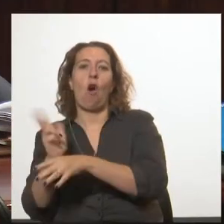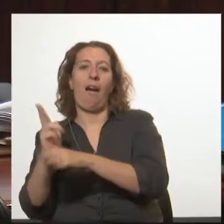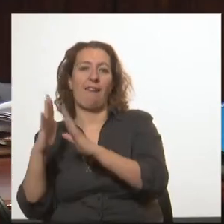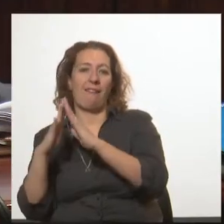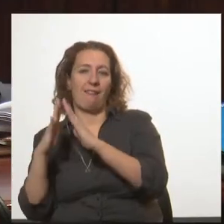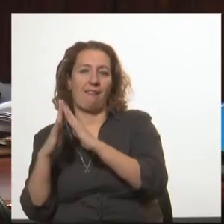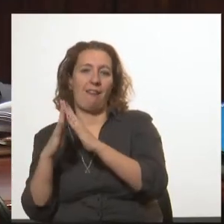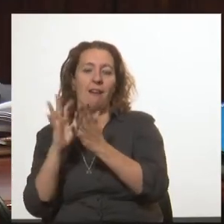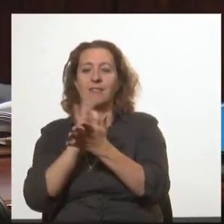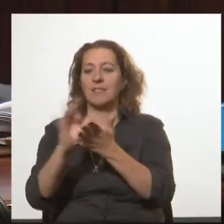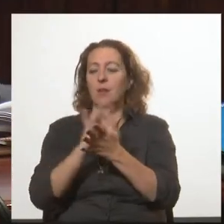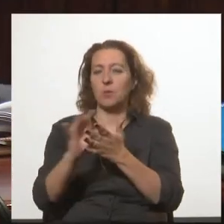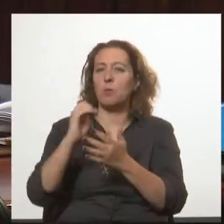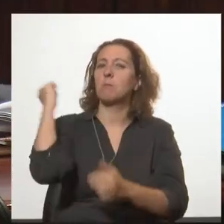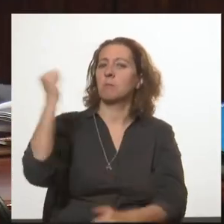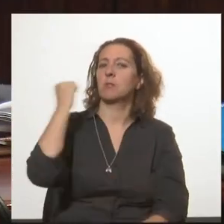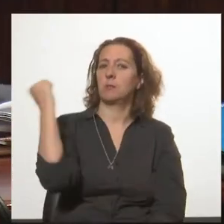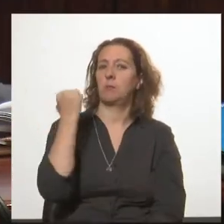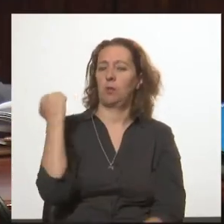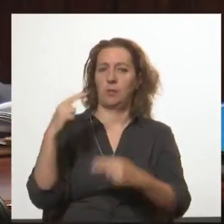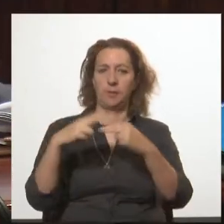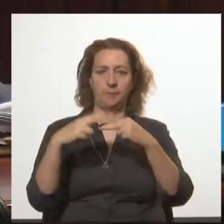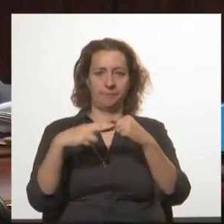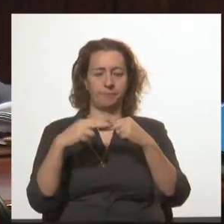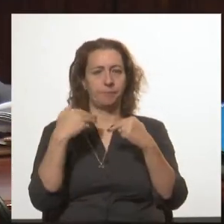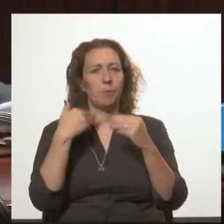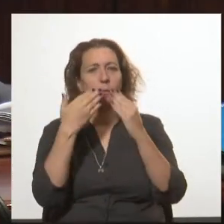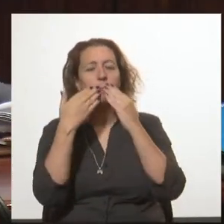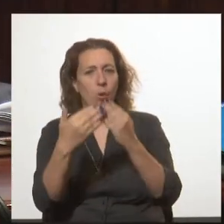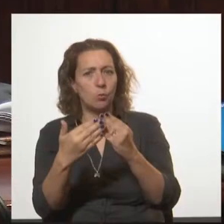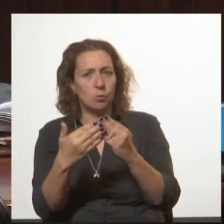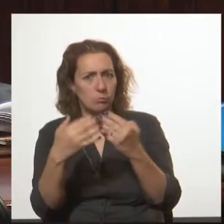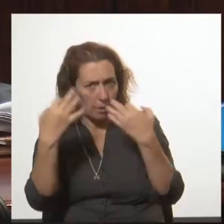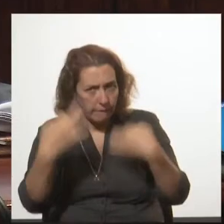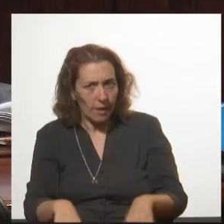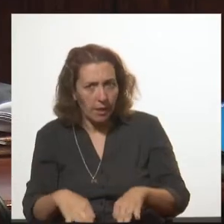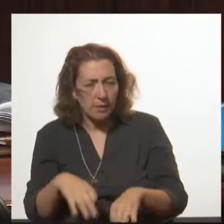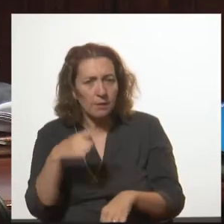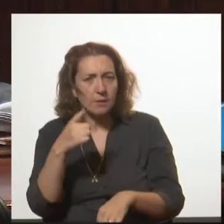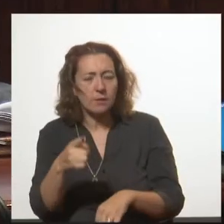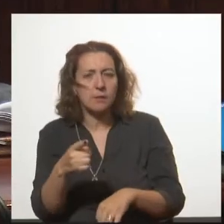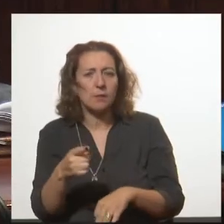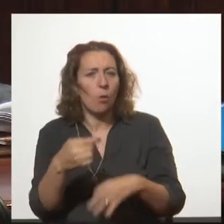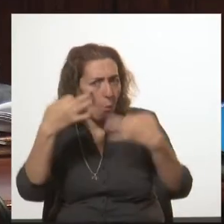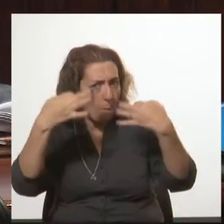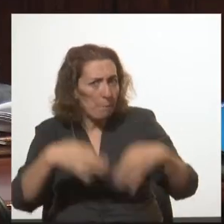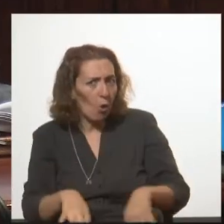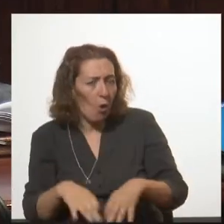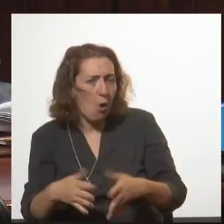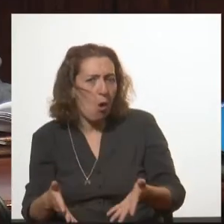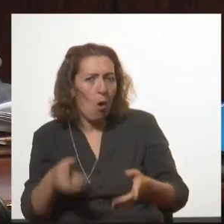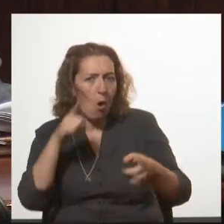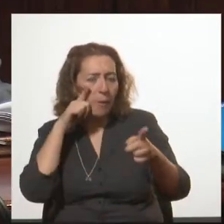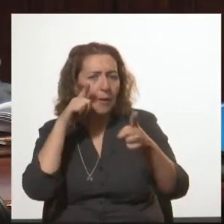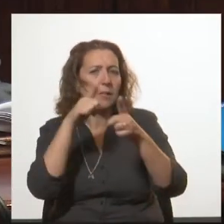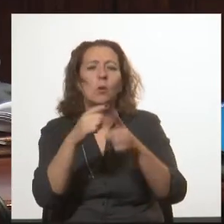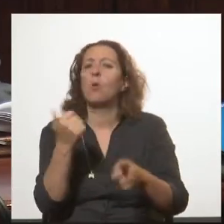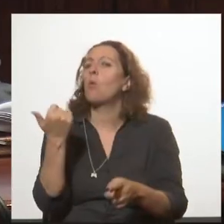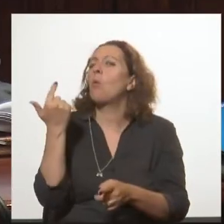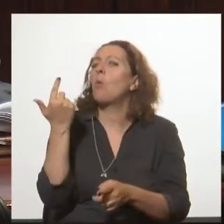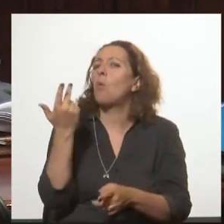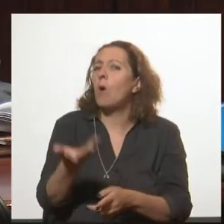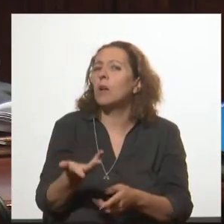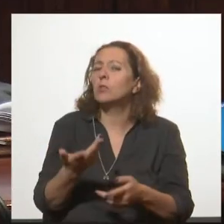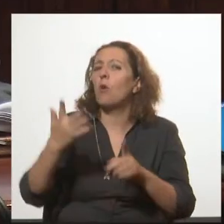potentes de internet lo pregunto estaba bien esta proyección se cumplió con este objetivo cuánto facturó